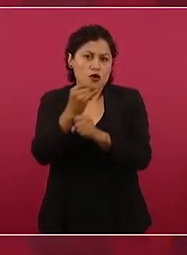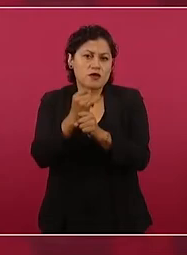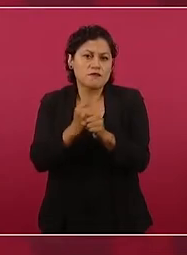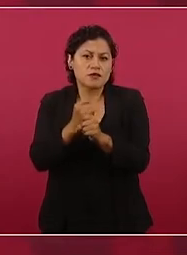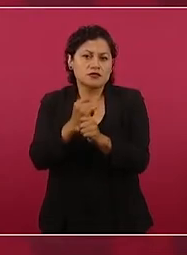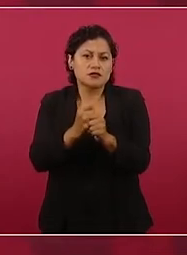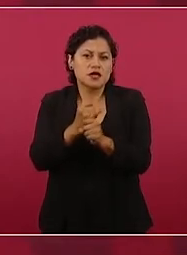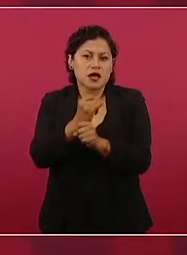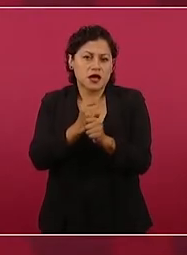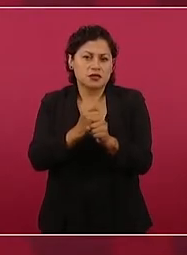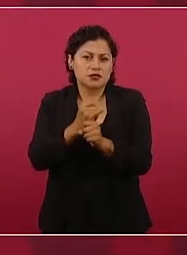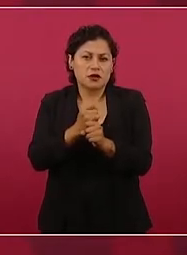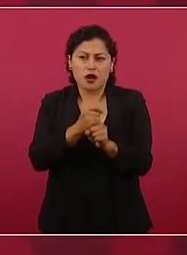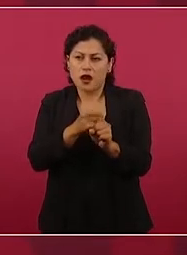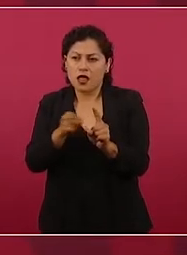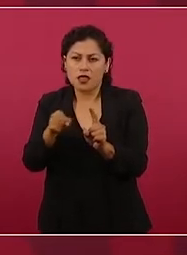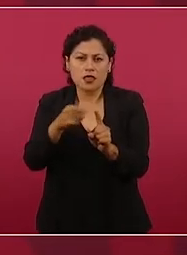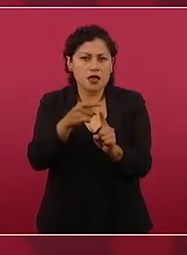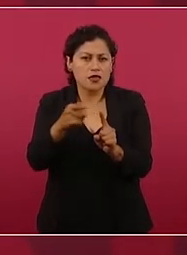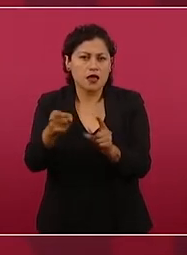ortodoxa,